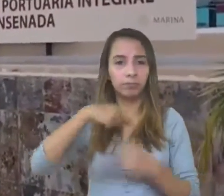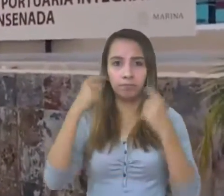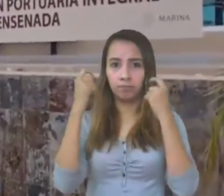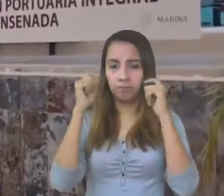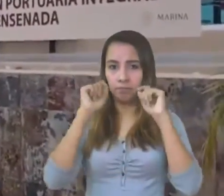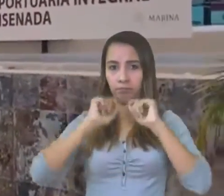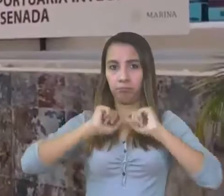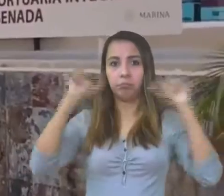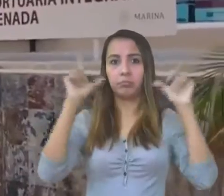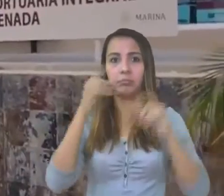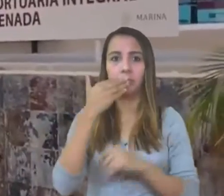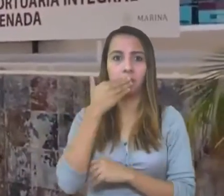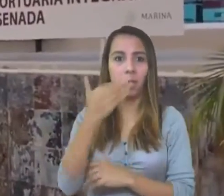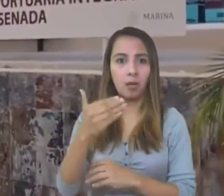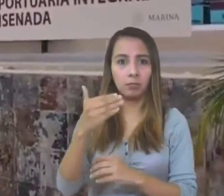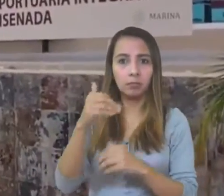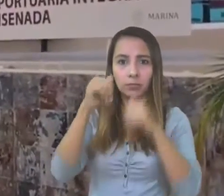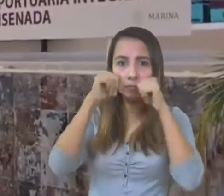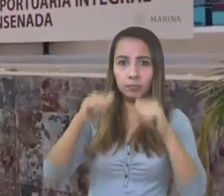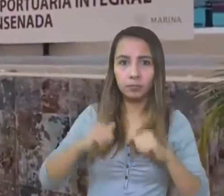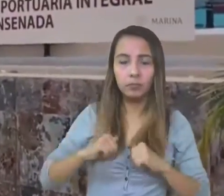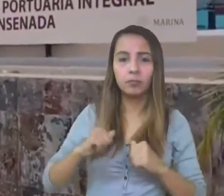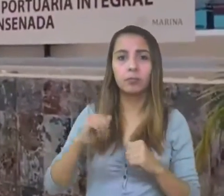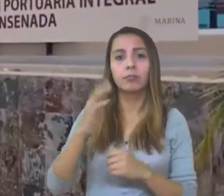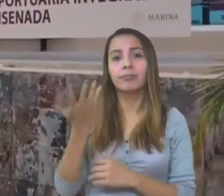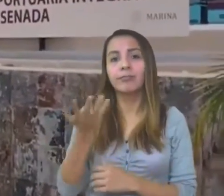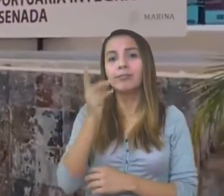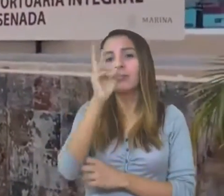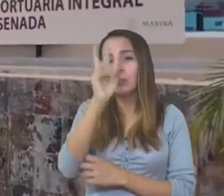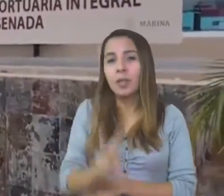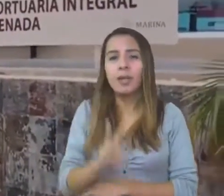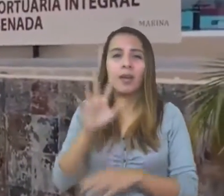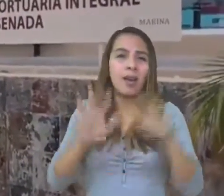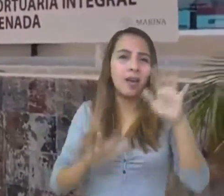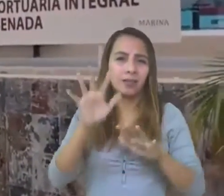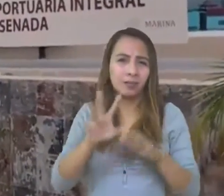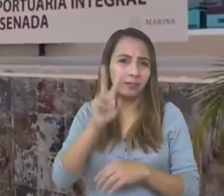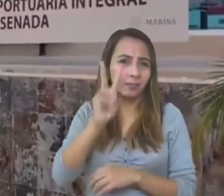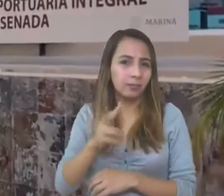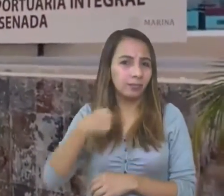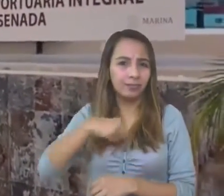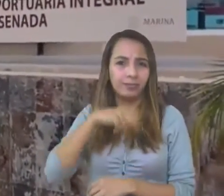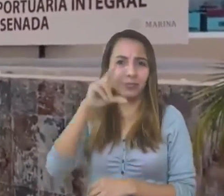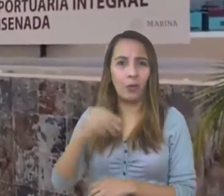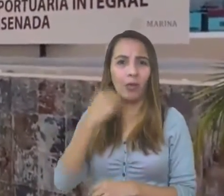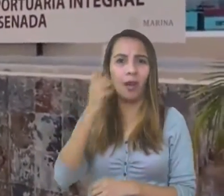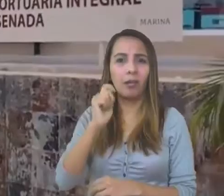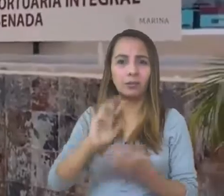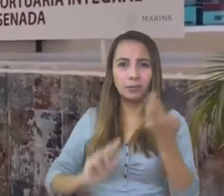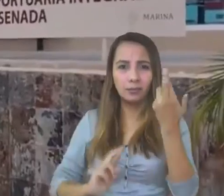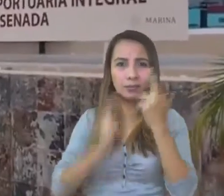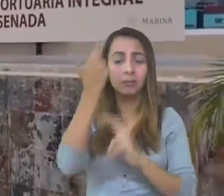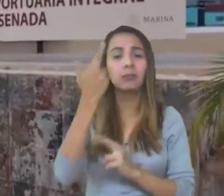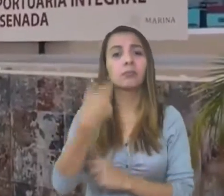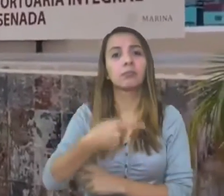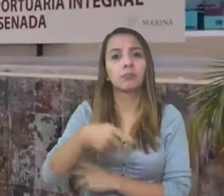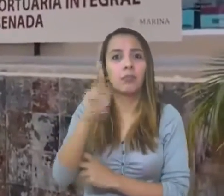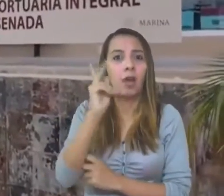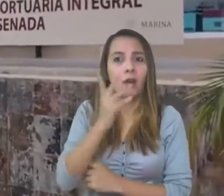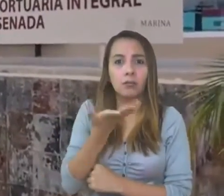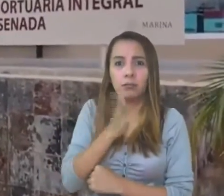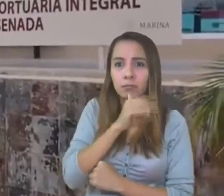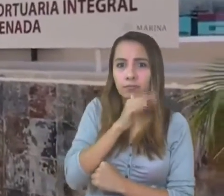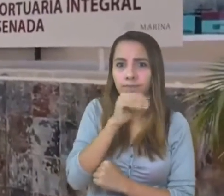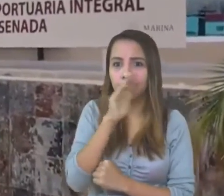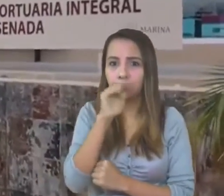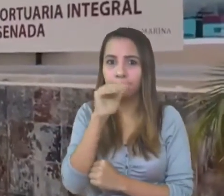La verdad, pues a veces no quisiéramos hacer lo que hicimos ayer, pero a veces la presión de los pescadores,